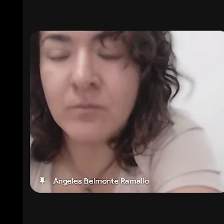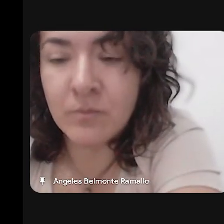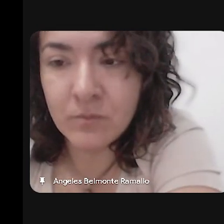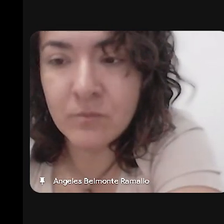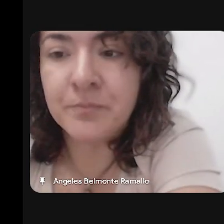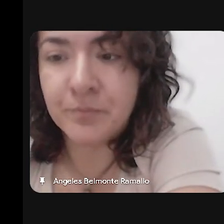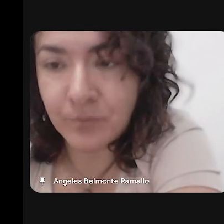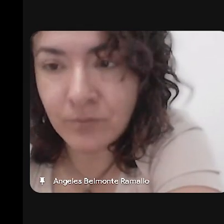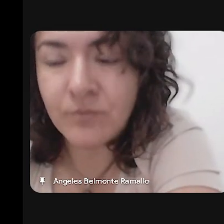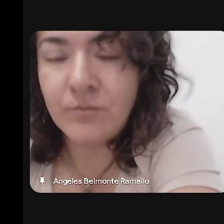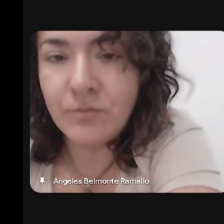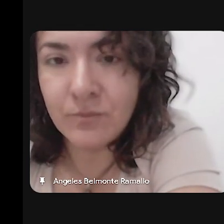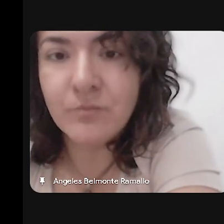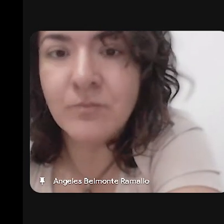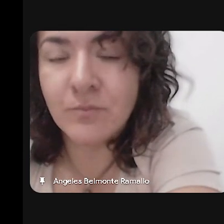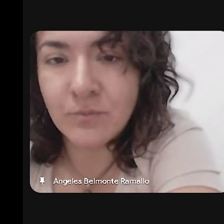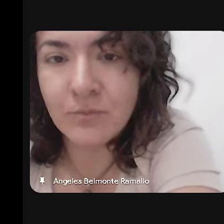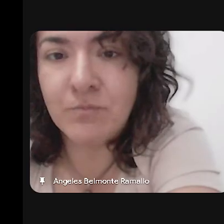señas.